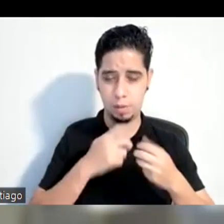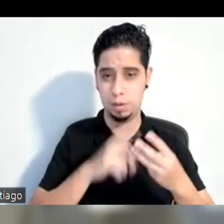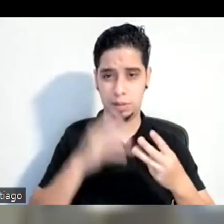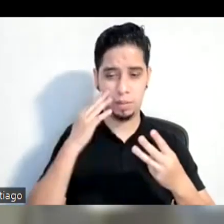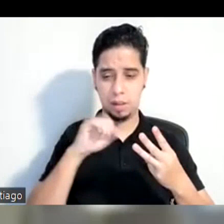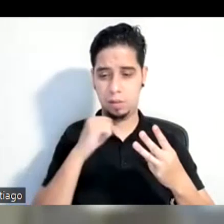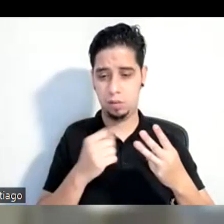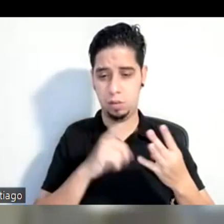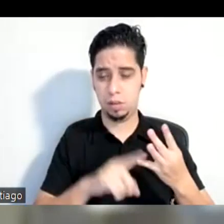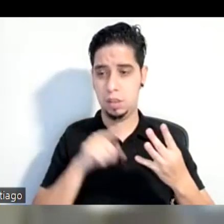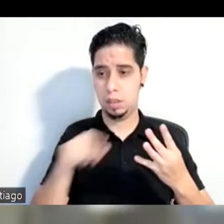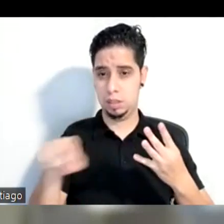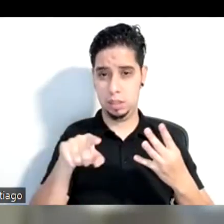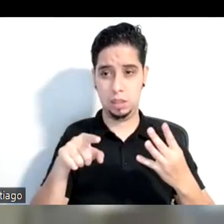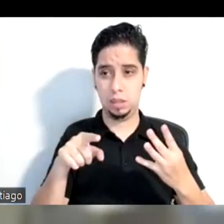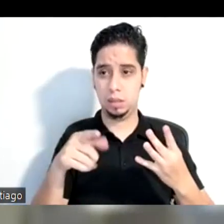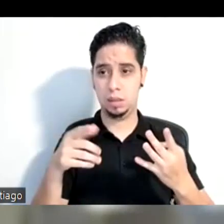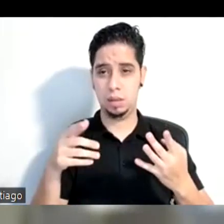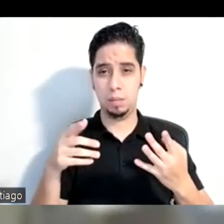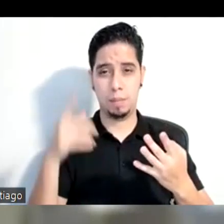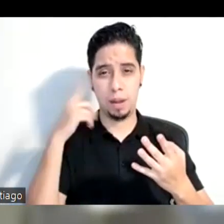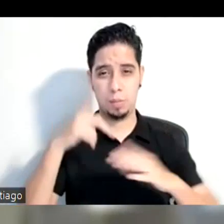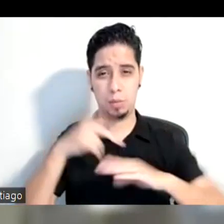pasando, y eso para Puerto Rico, pues entiendo que es